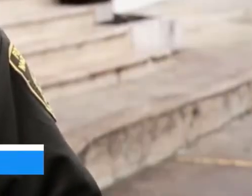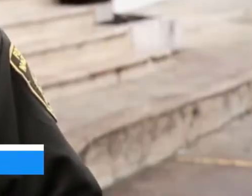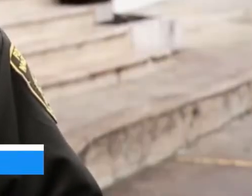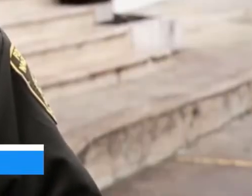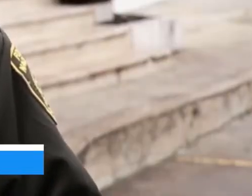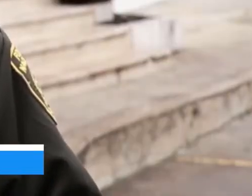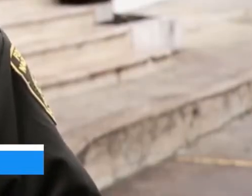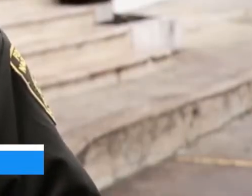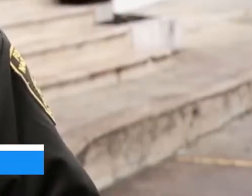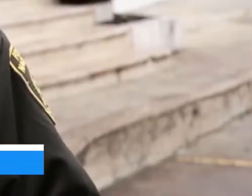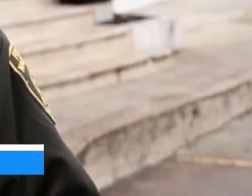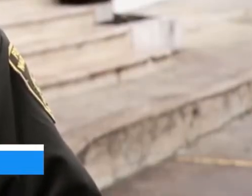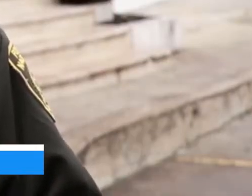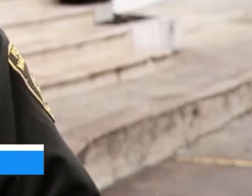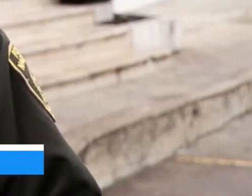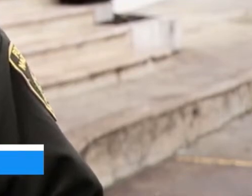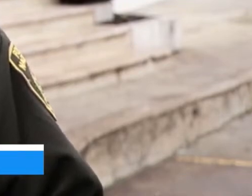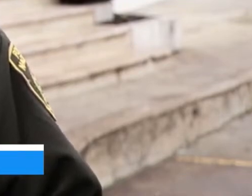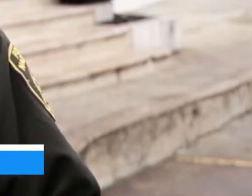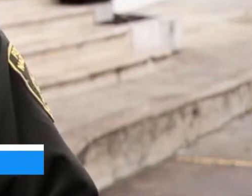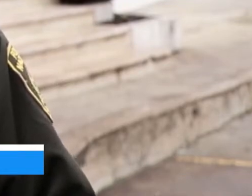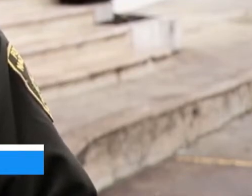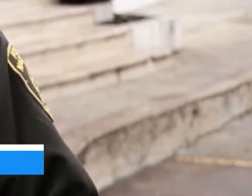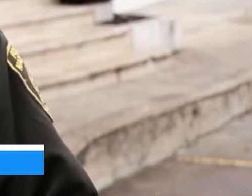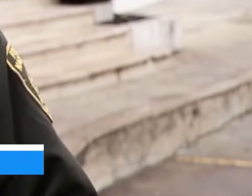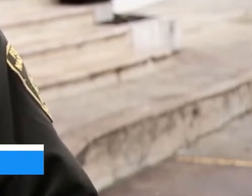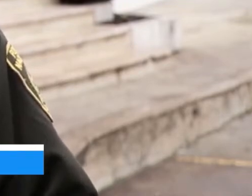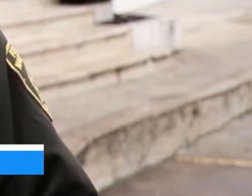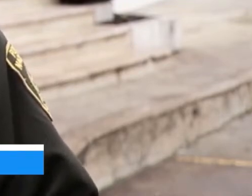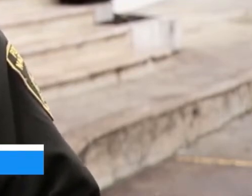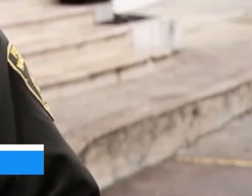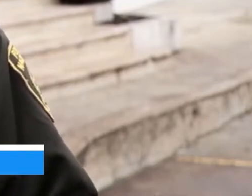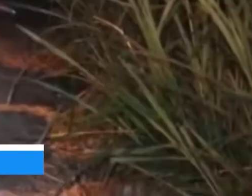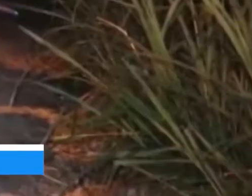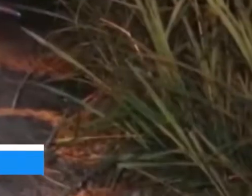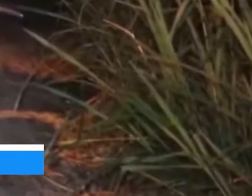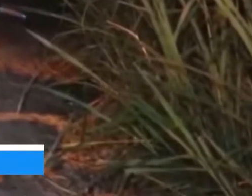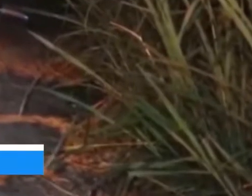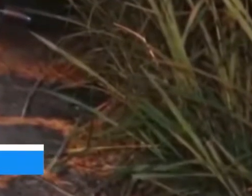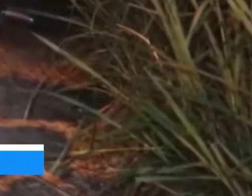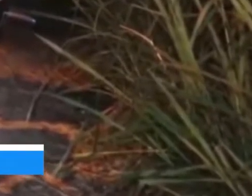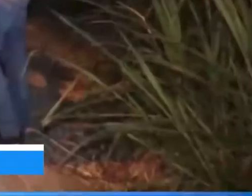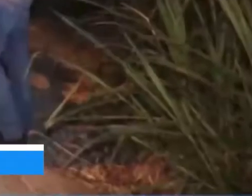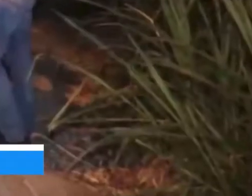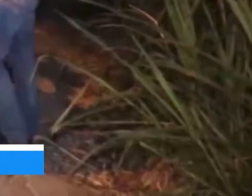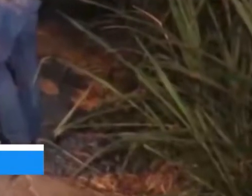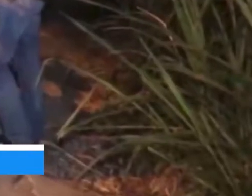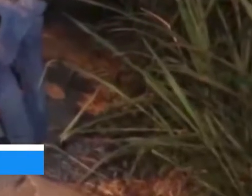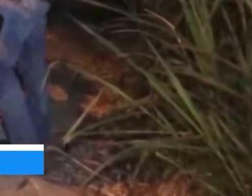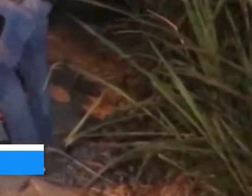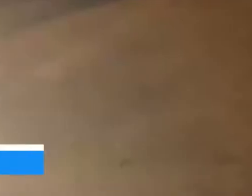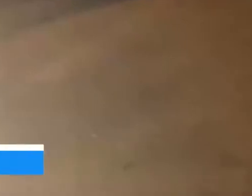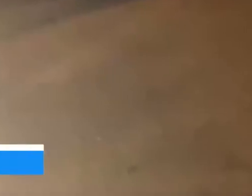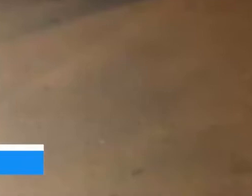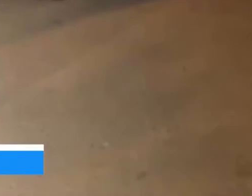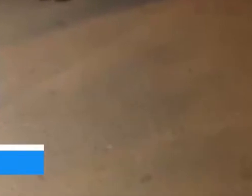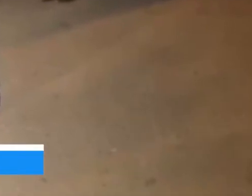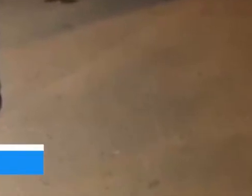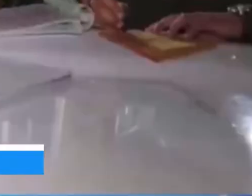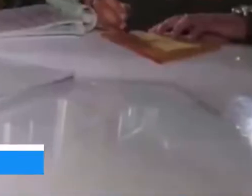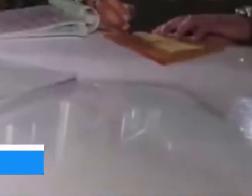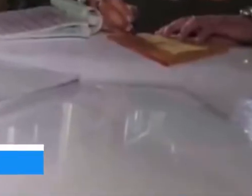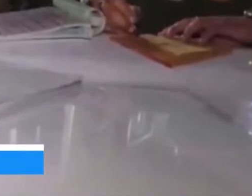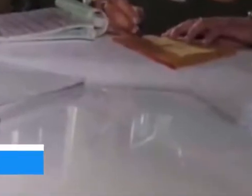con todas las medidas de bioseguridad, evitar fiestas clandestinas, paseos de olla, evitar salir a fincas de recreo, y en